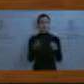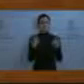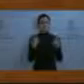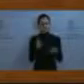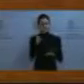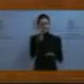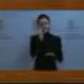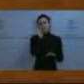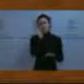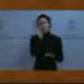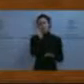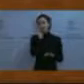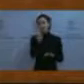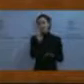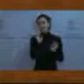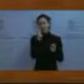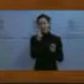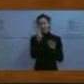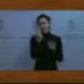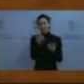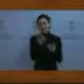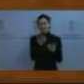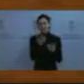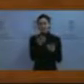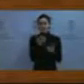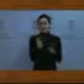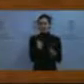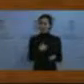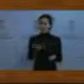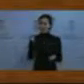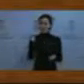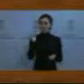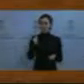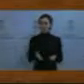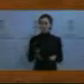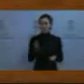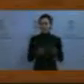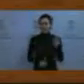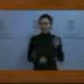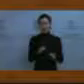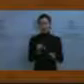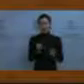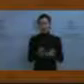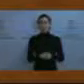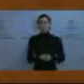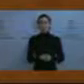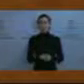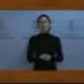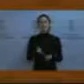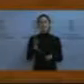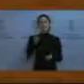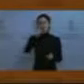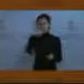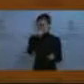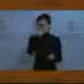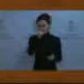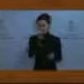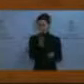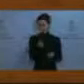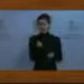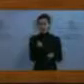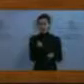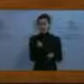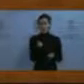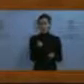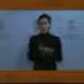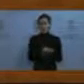despropósitos e irregularidades que están siendo dilucidadas en ámbito penal. Y les quiero recordar solo que el importe de esos contratos es